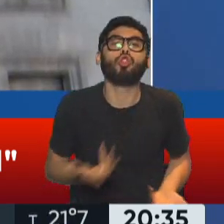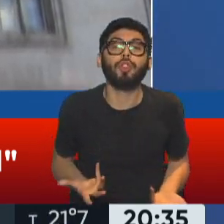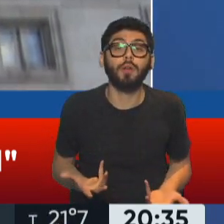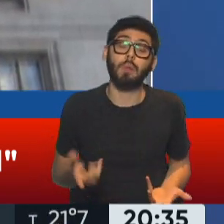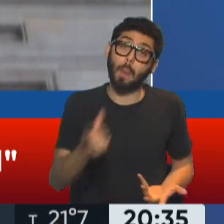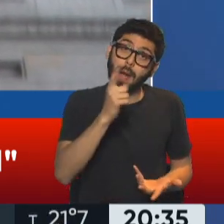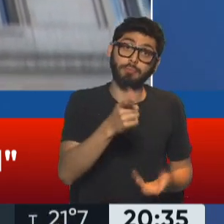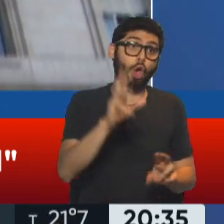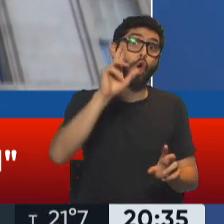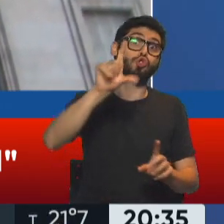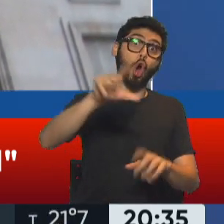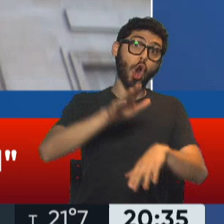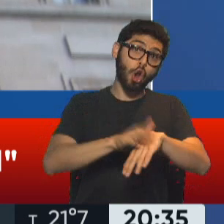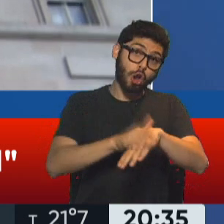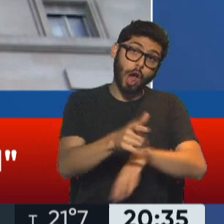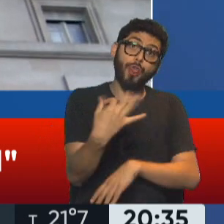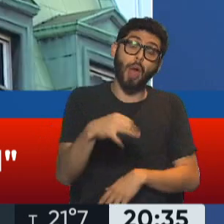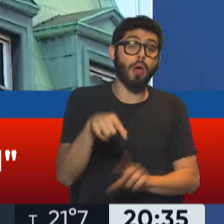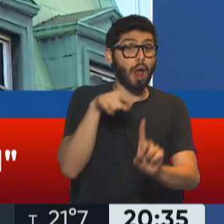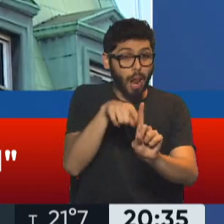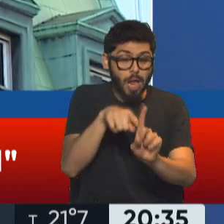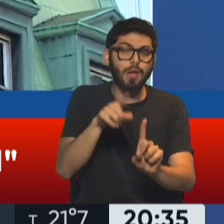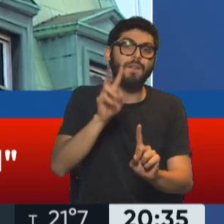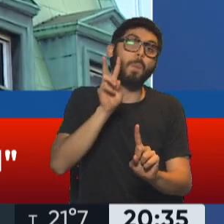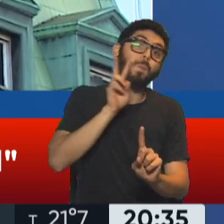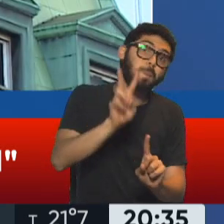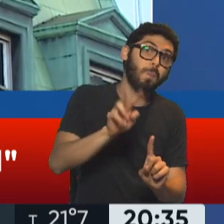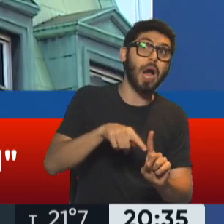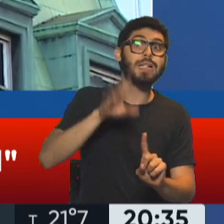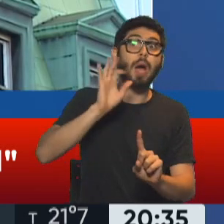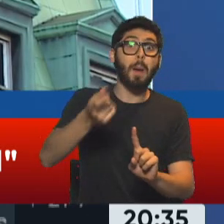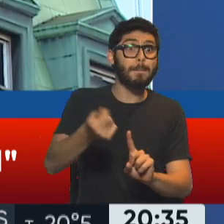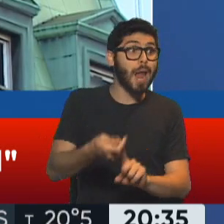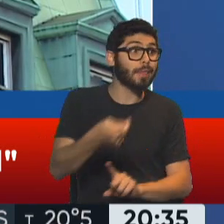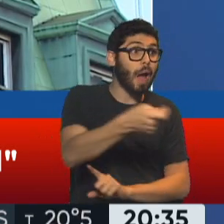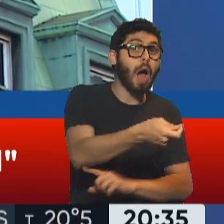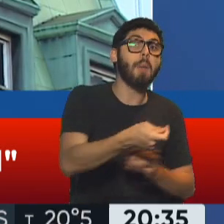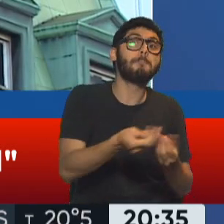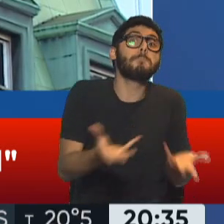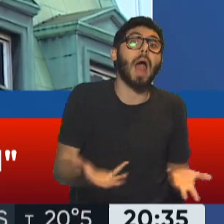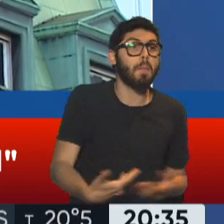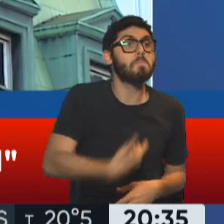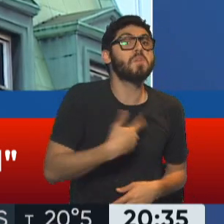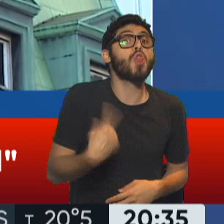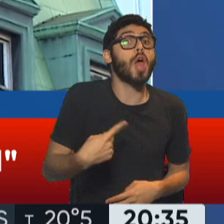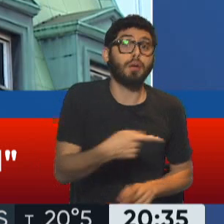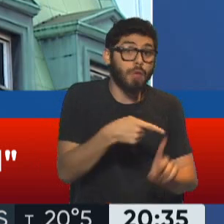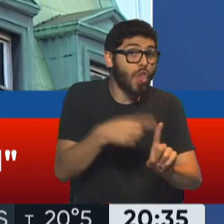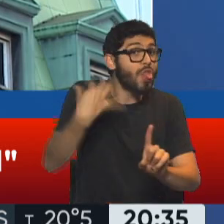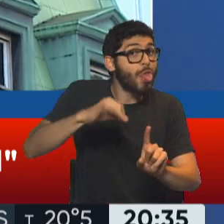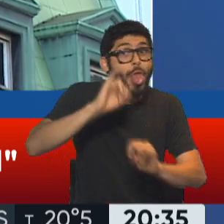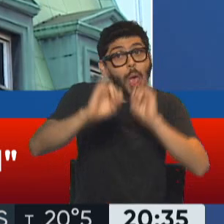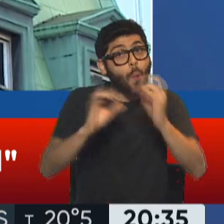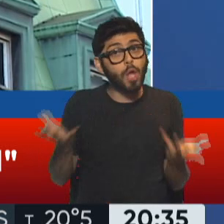hacerse cargo del rol que ocupa. Si él vio, si sabe para dónde iba esa plata, qué era lo que le estaban pidiendo, tiene la obligación de contarlo. Bueno,